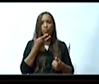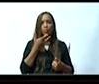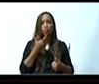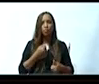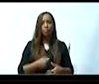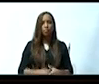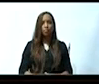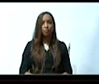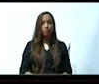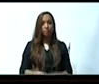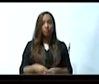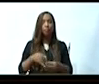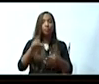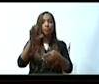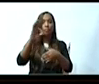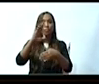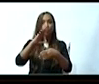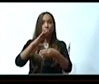Estamos votando.